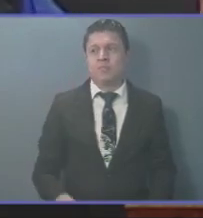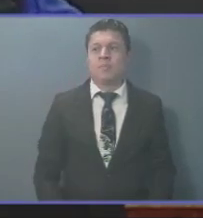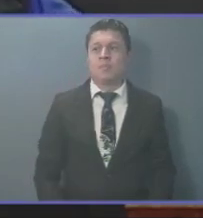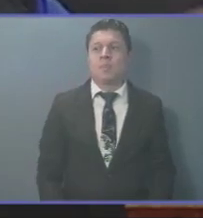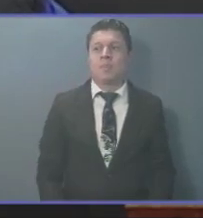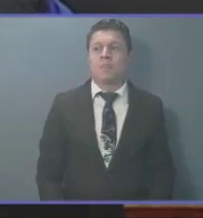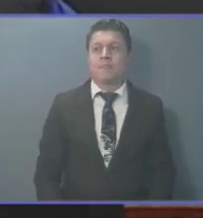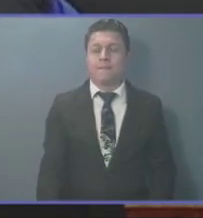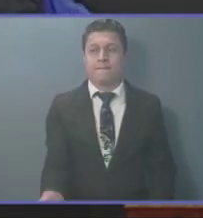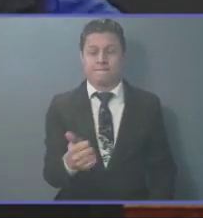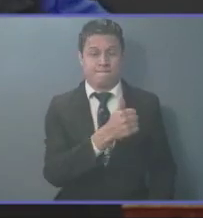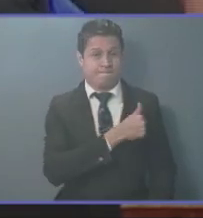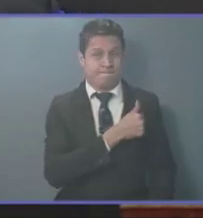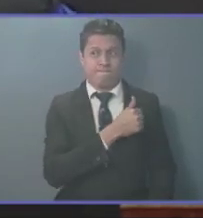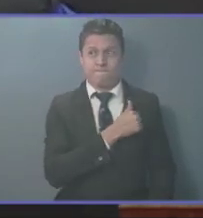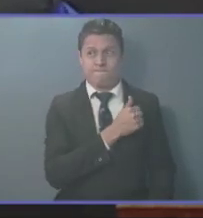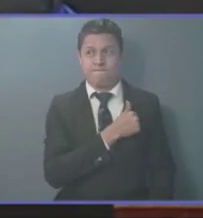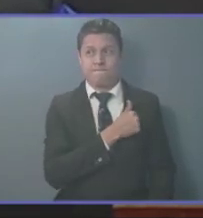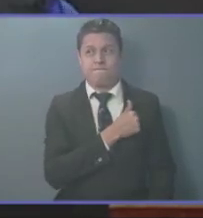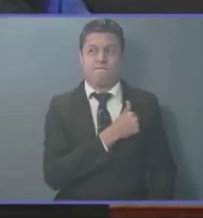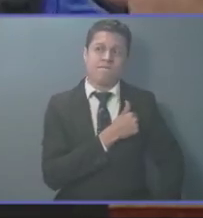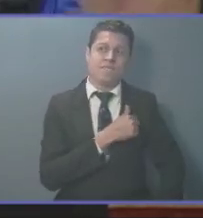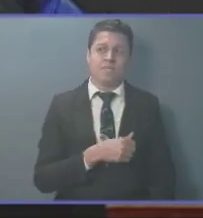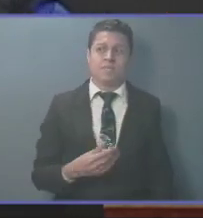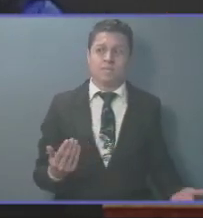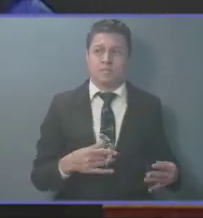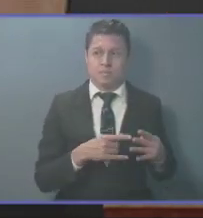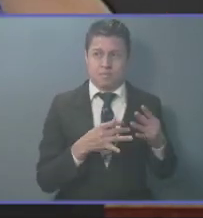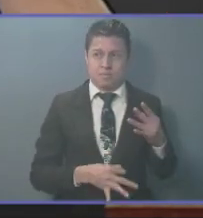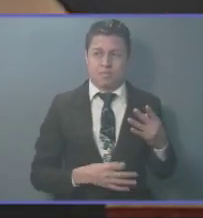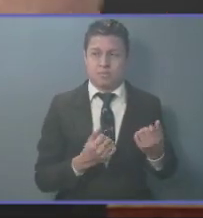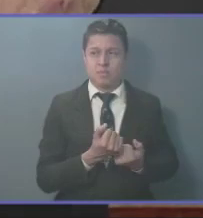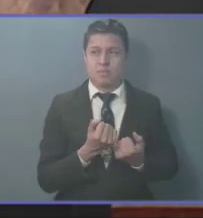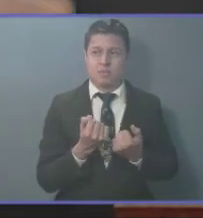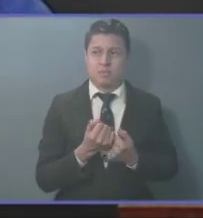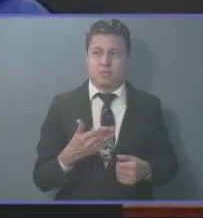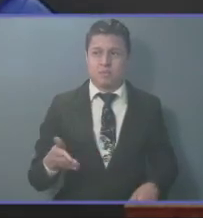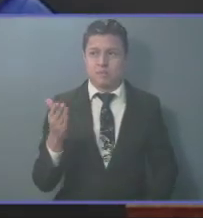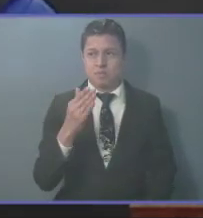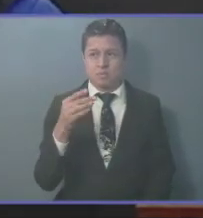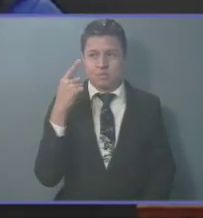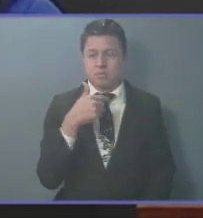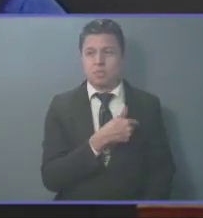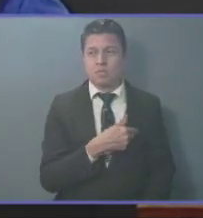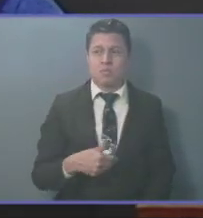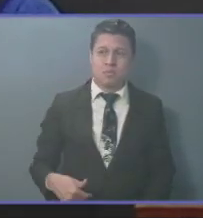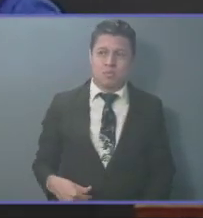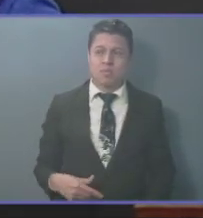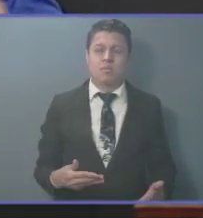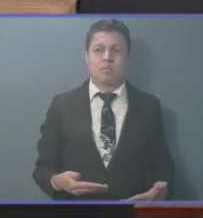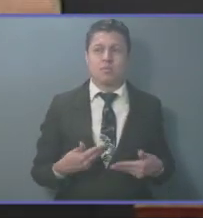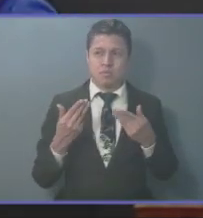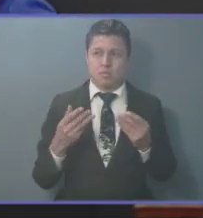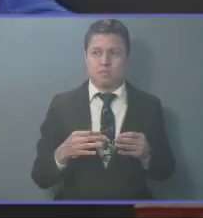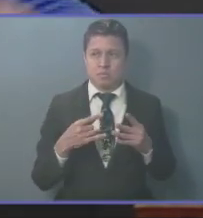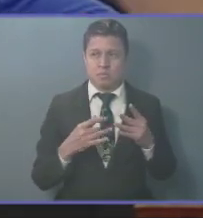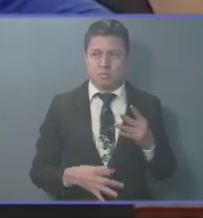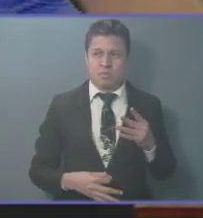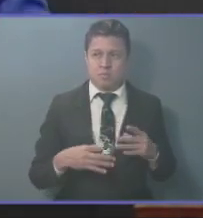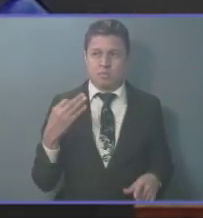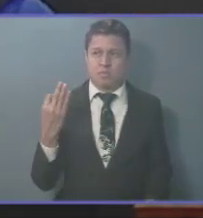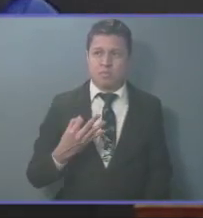función principal es legislar y colaborarle a usted, señor presidente, dándole las herramientas